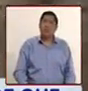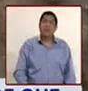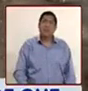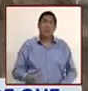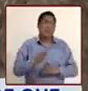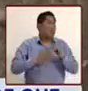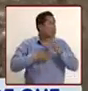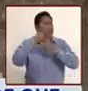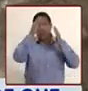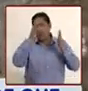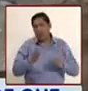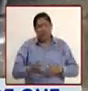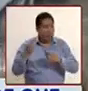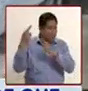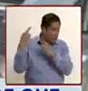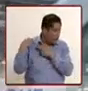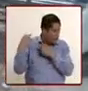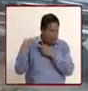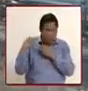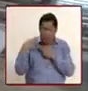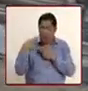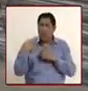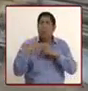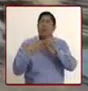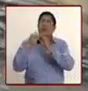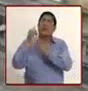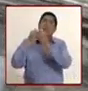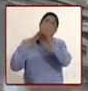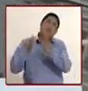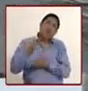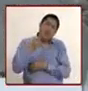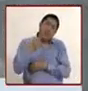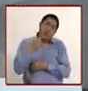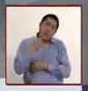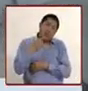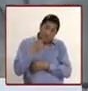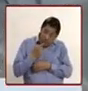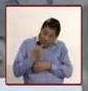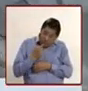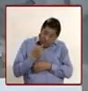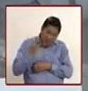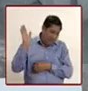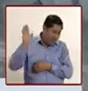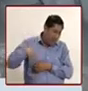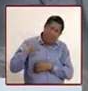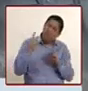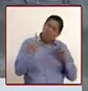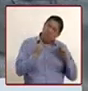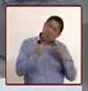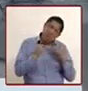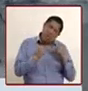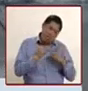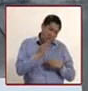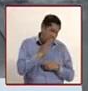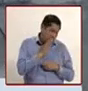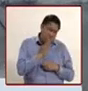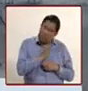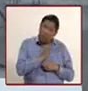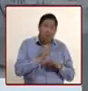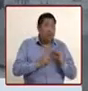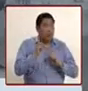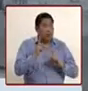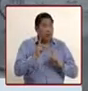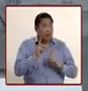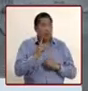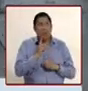Los constructores, encargados, albañiles, señalan que simplemente es un mito. Pero que algunos también